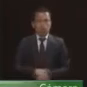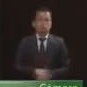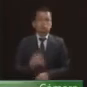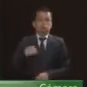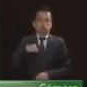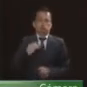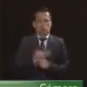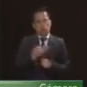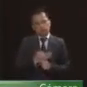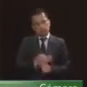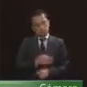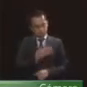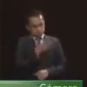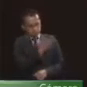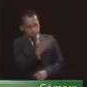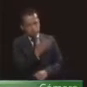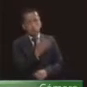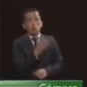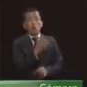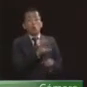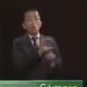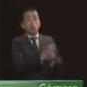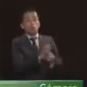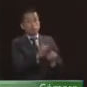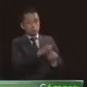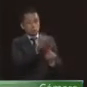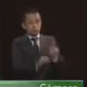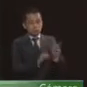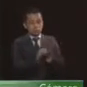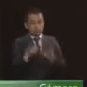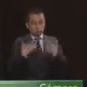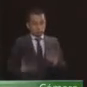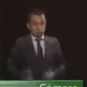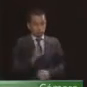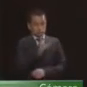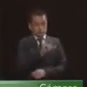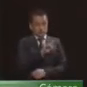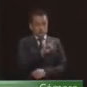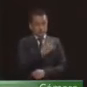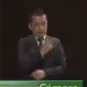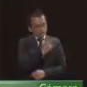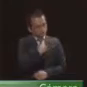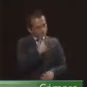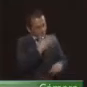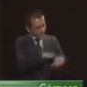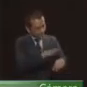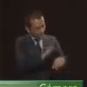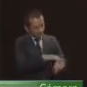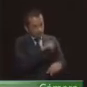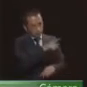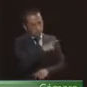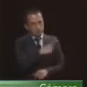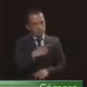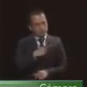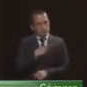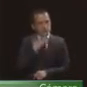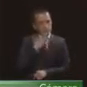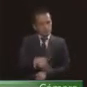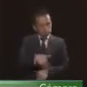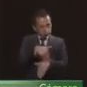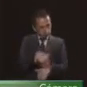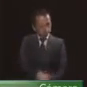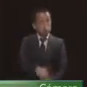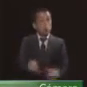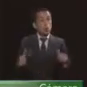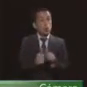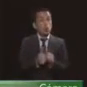respetuoso a la Comisión Nacional de Derechos Humanos a que contribuya con el cumplimiento establecido en la